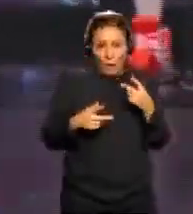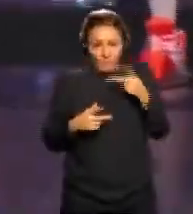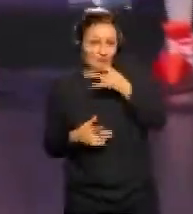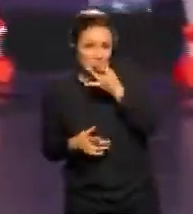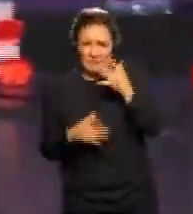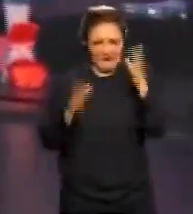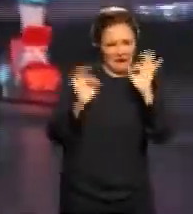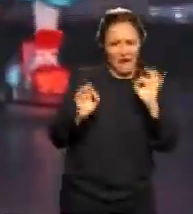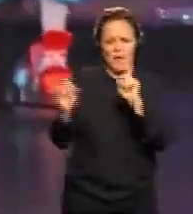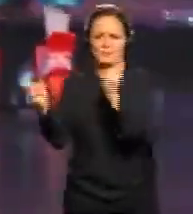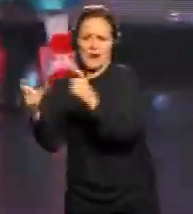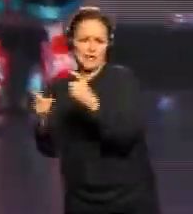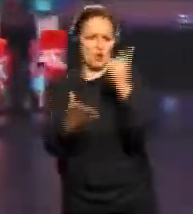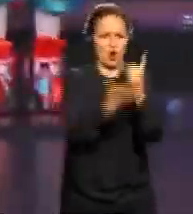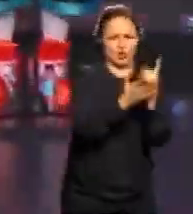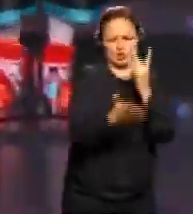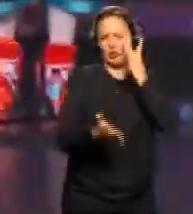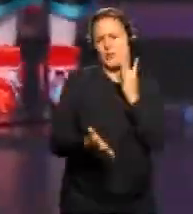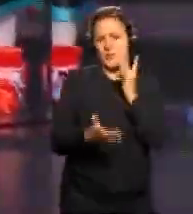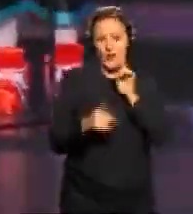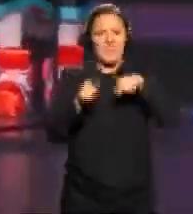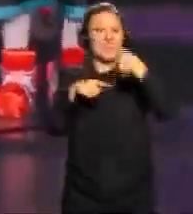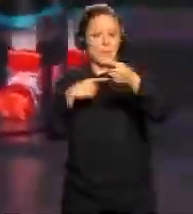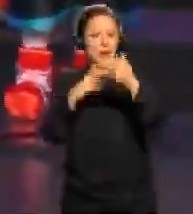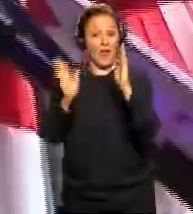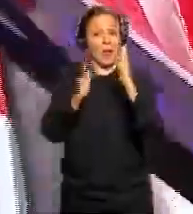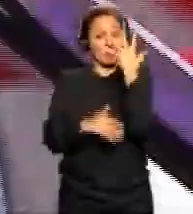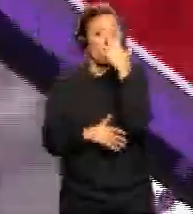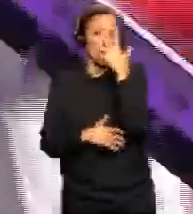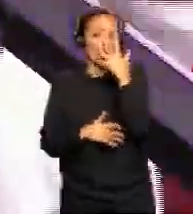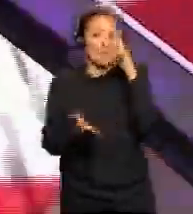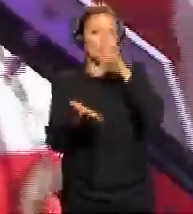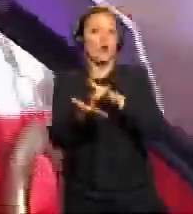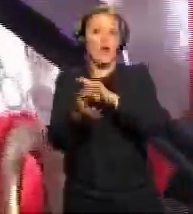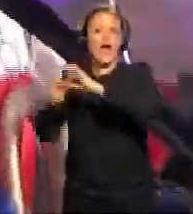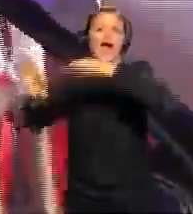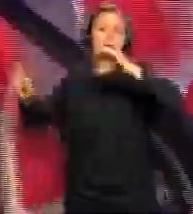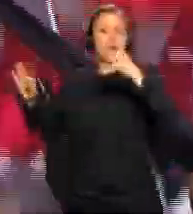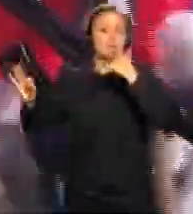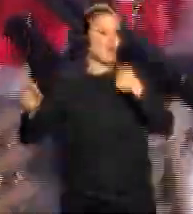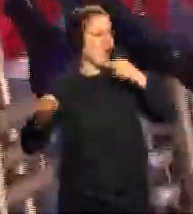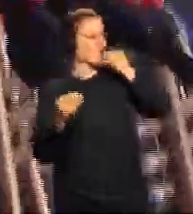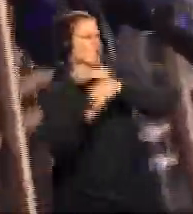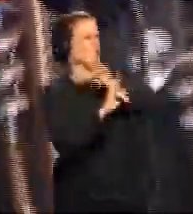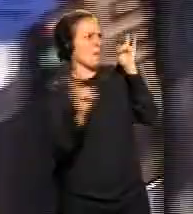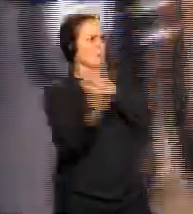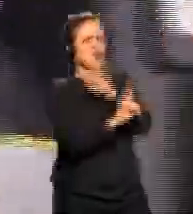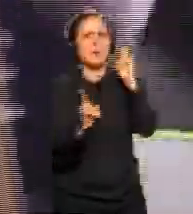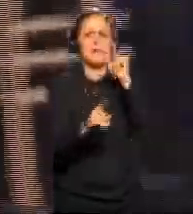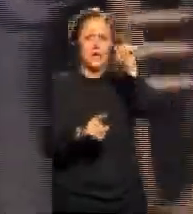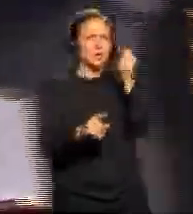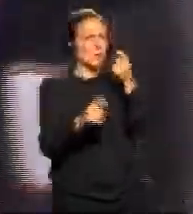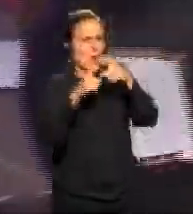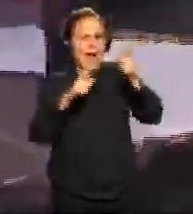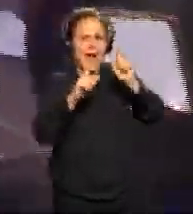mío por allá. Y cuando lleguen nuestros carnavales, pa' tus colegas estas que te salen, ellos pa' atrás las donas ahorrarán.